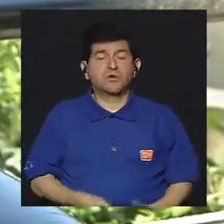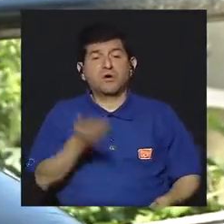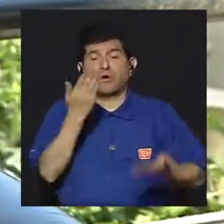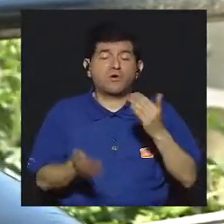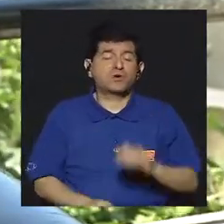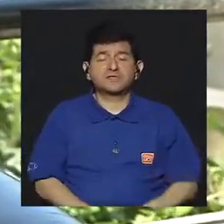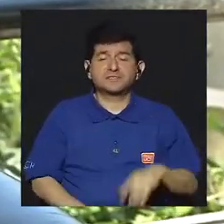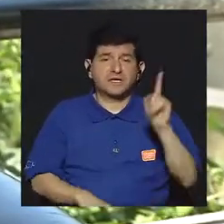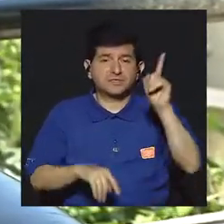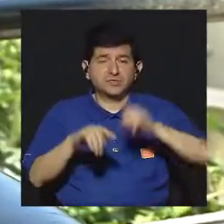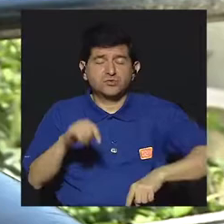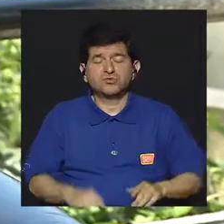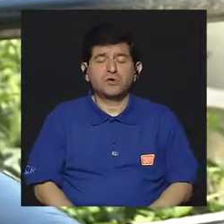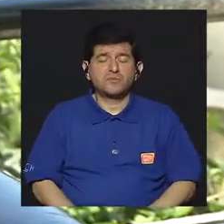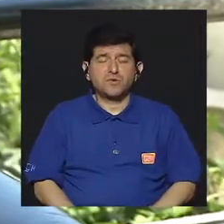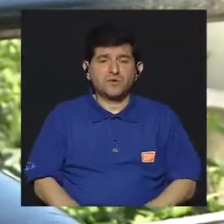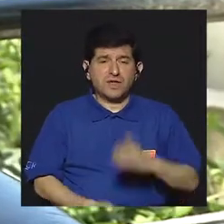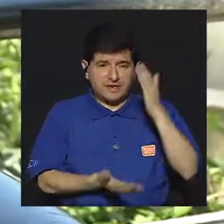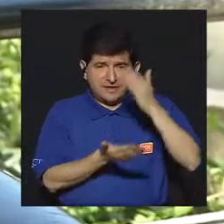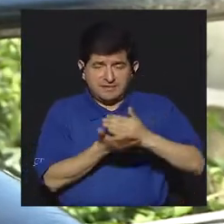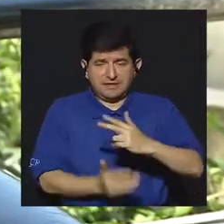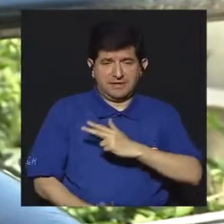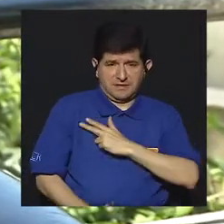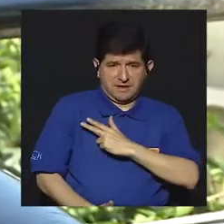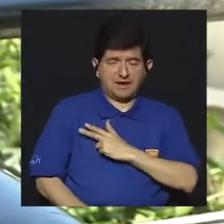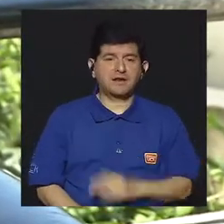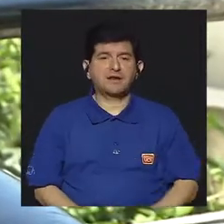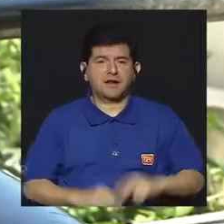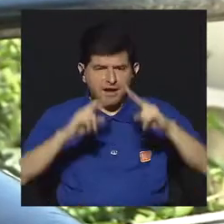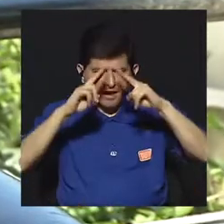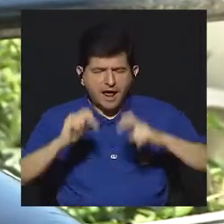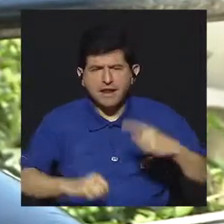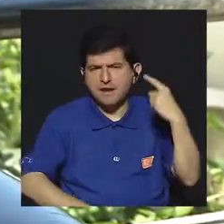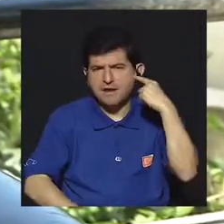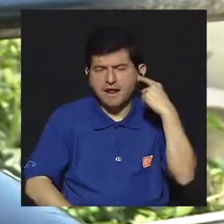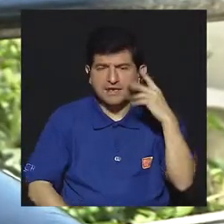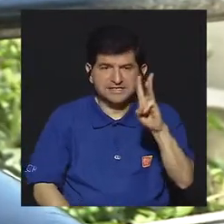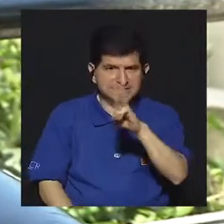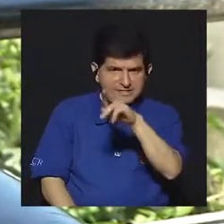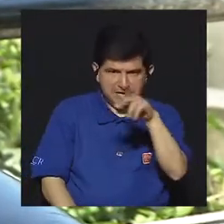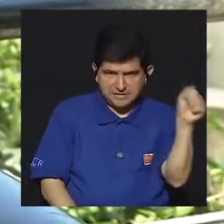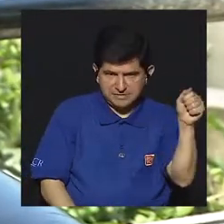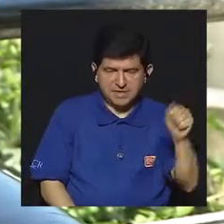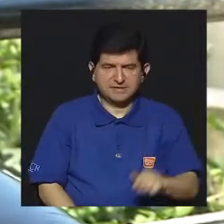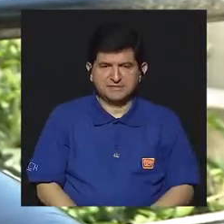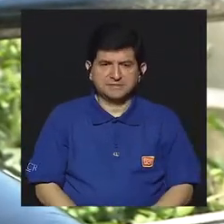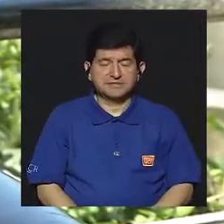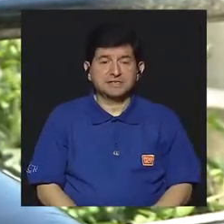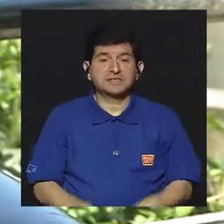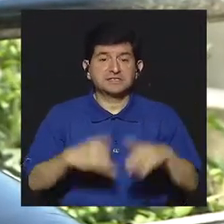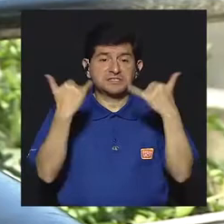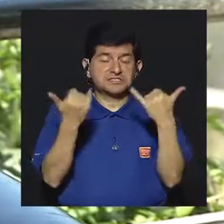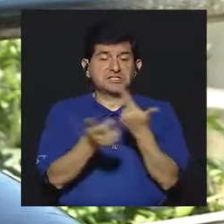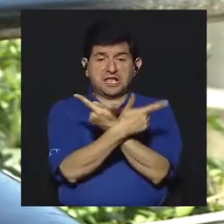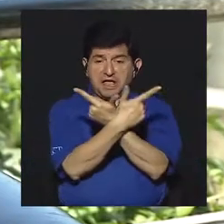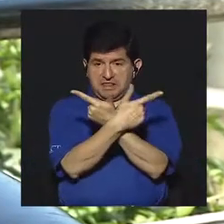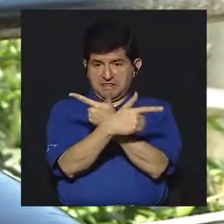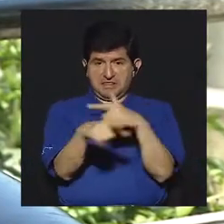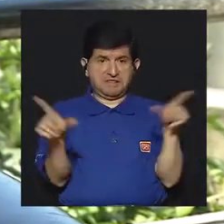alguna incontinencia renal o demás. Entonces, hacernos examen de audición 6 meses y si nos dan de